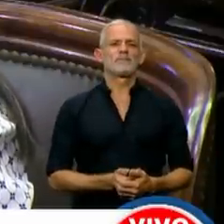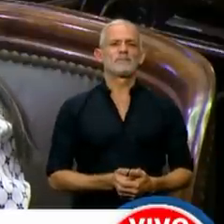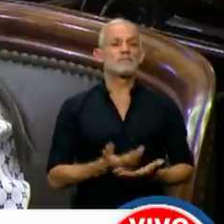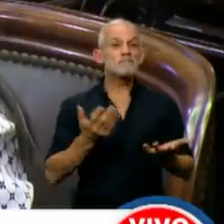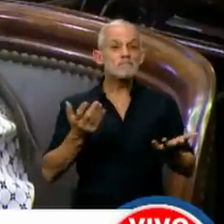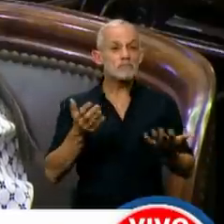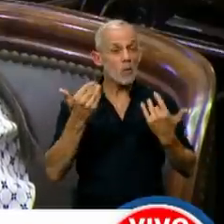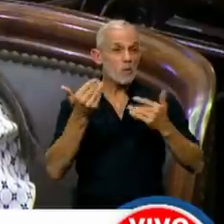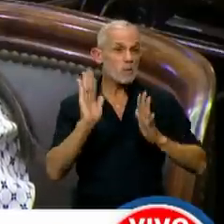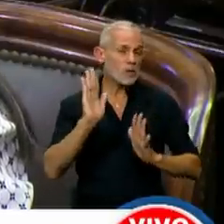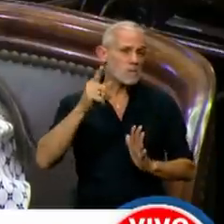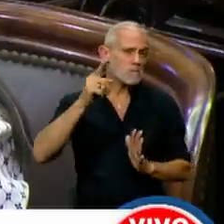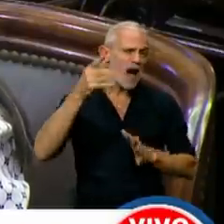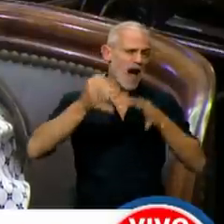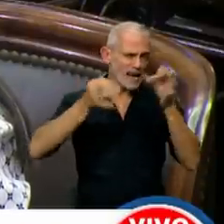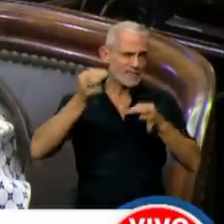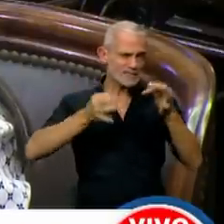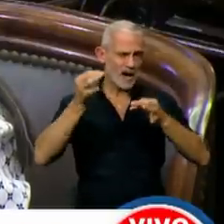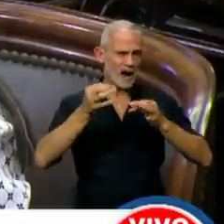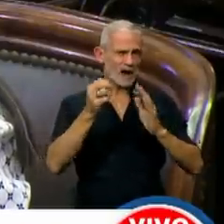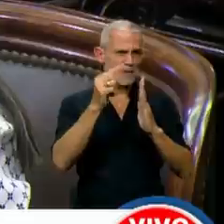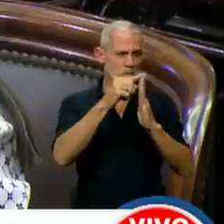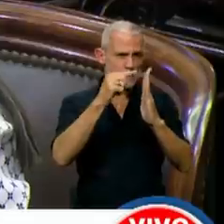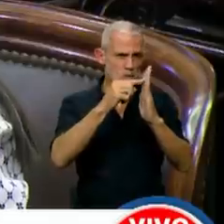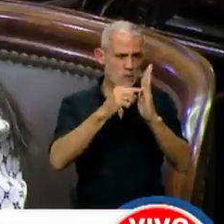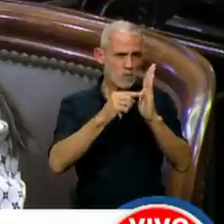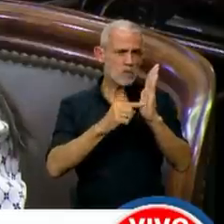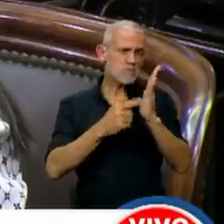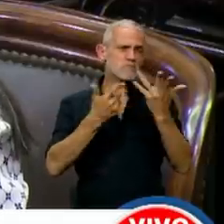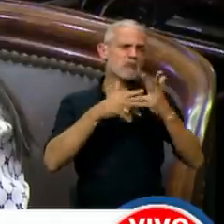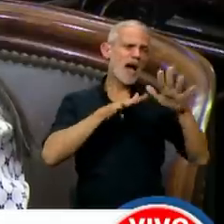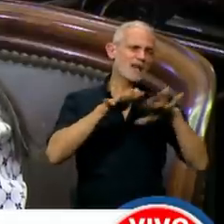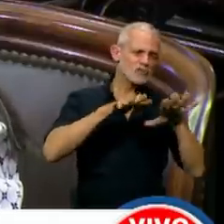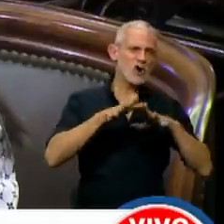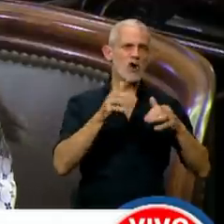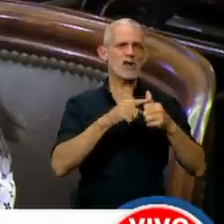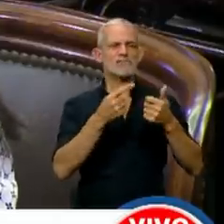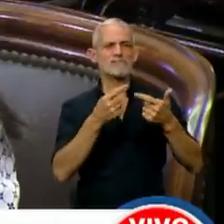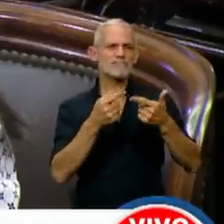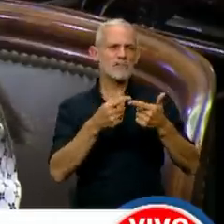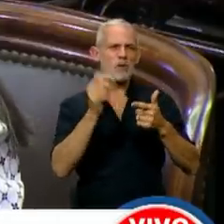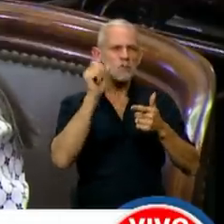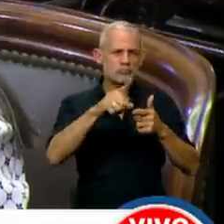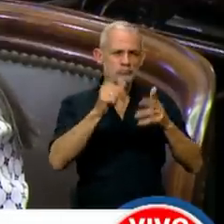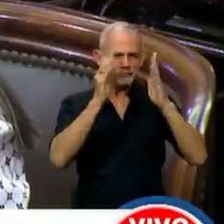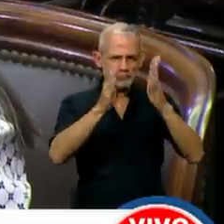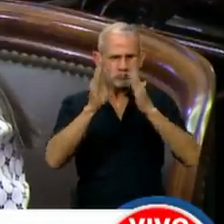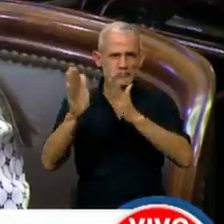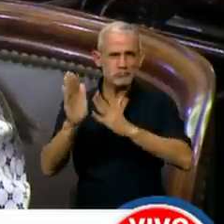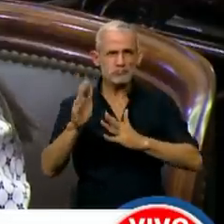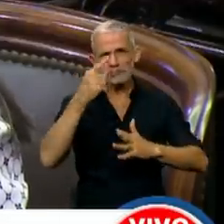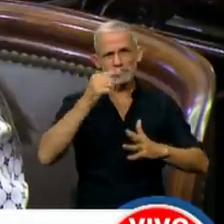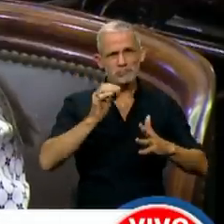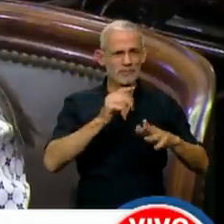uno podría analizar una serie de acciones y actividades específicas que en los últimos